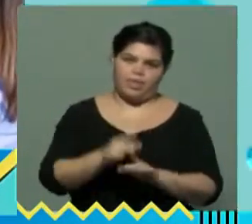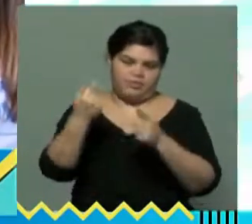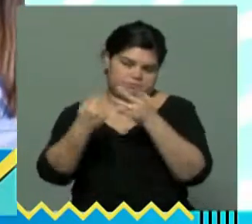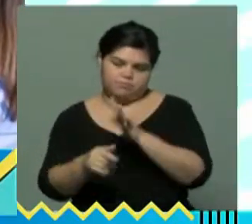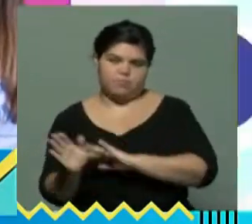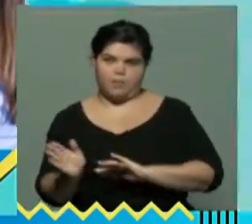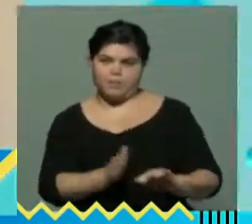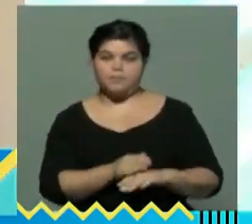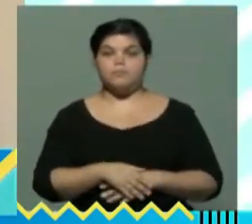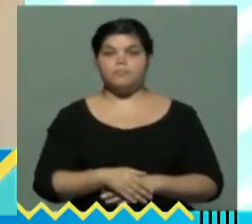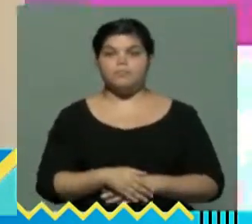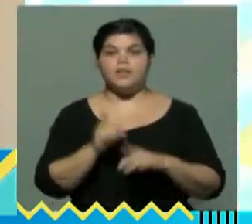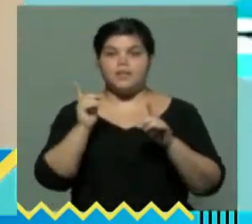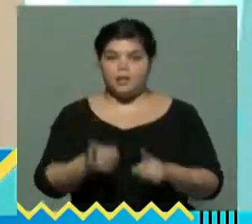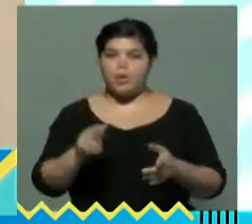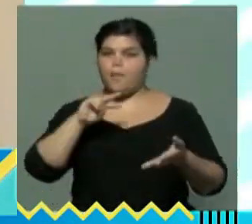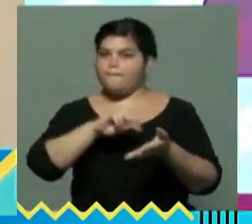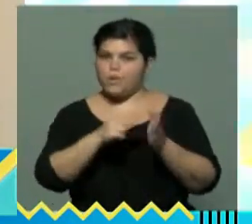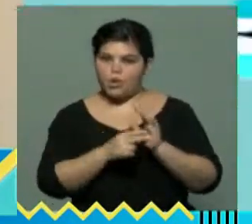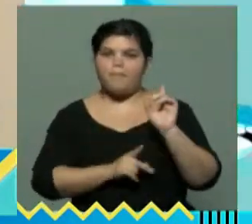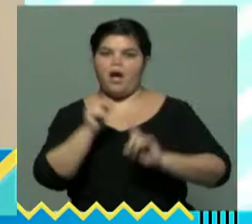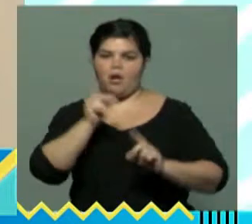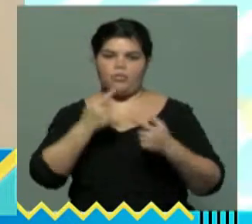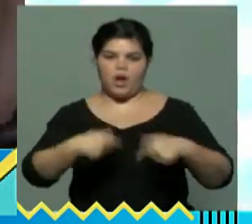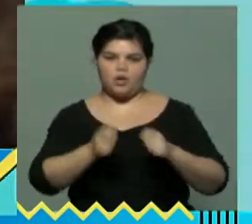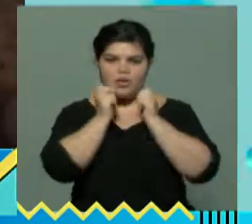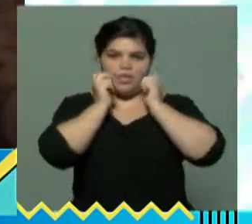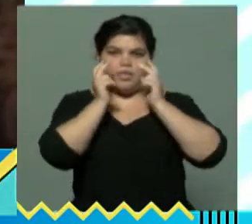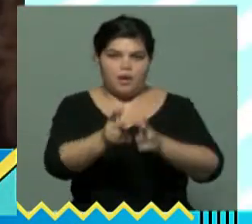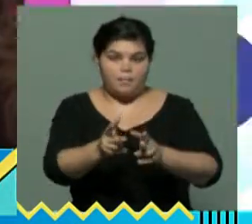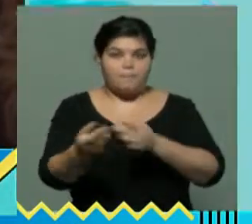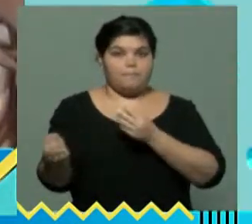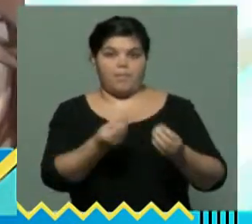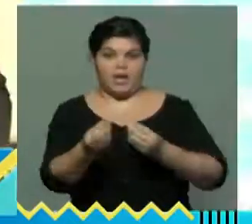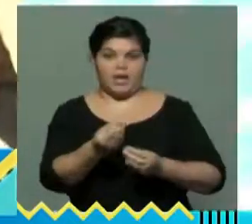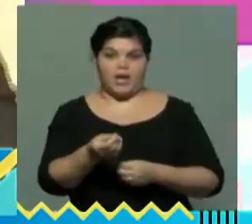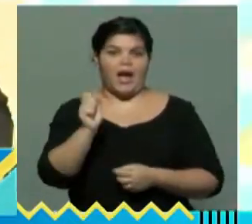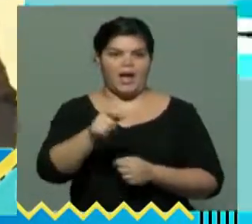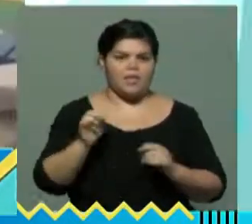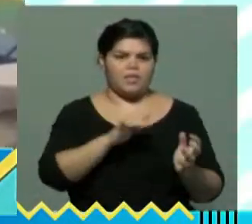lío.